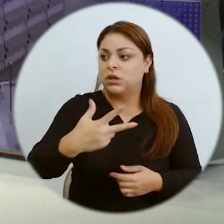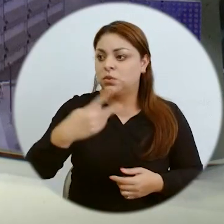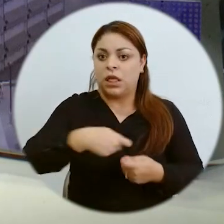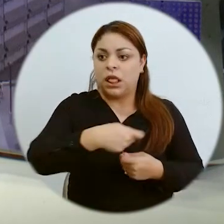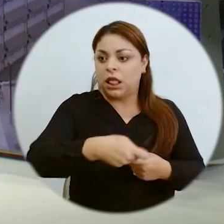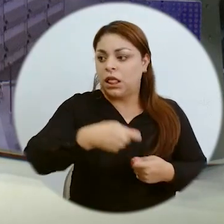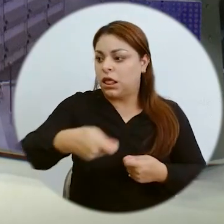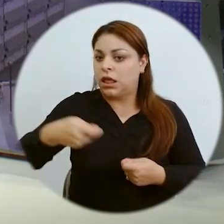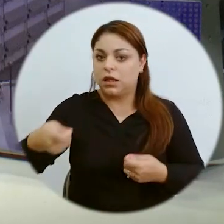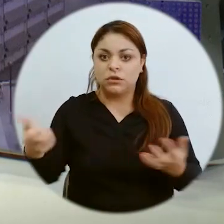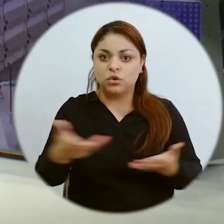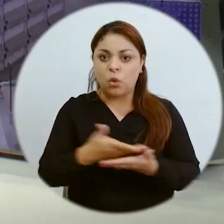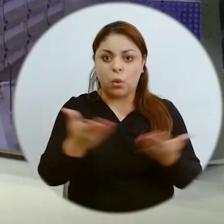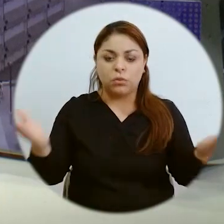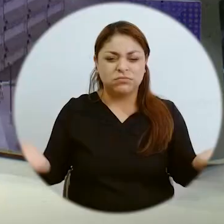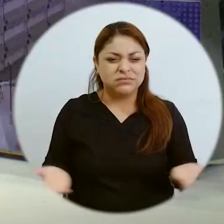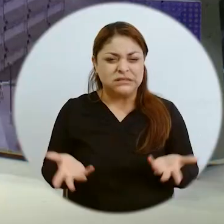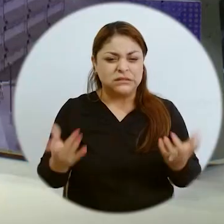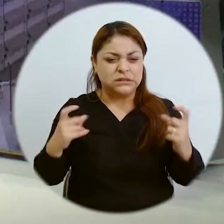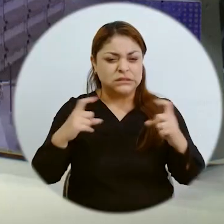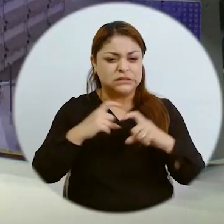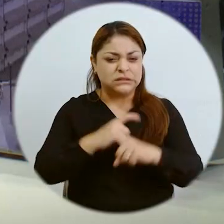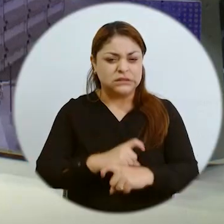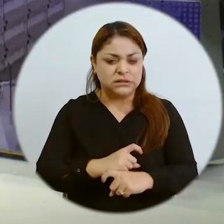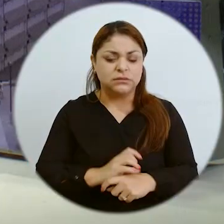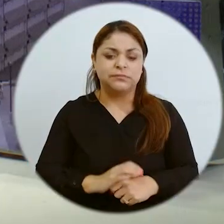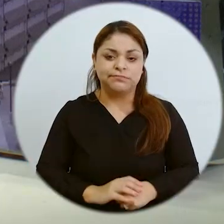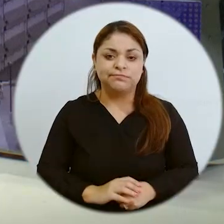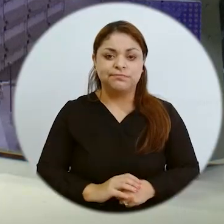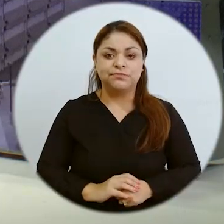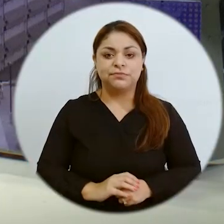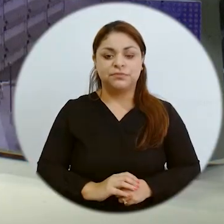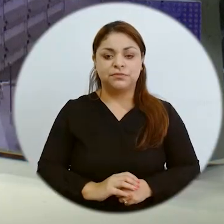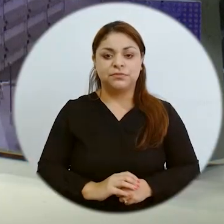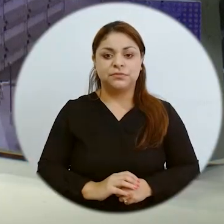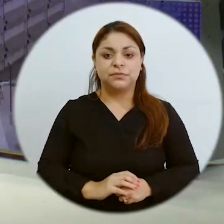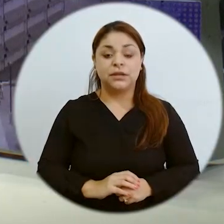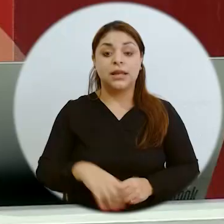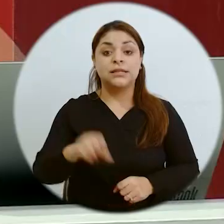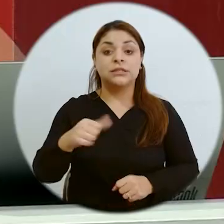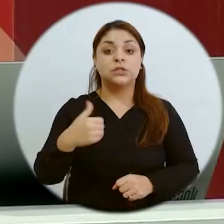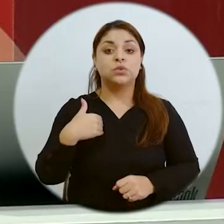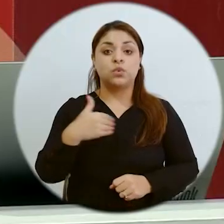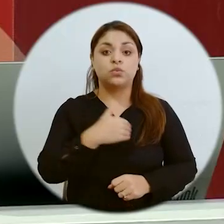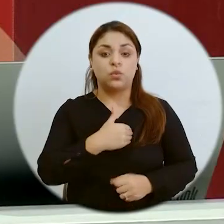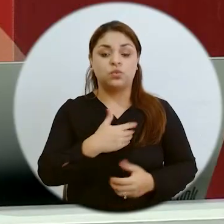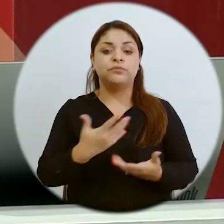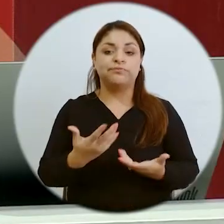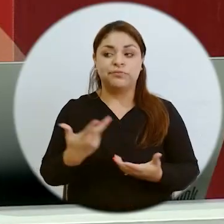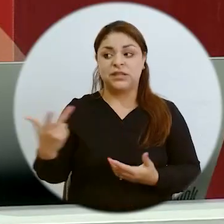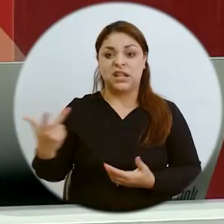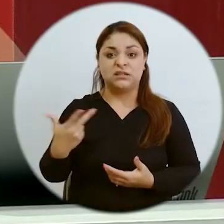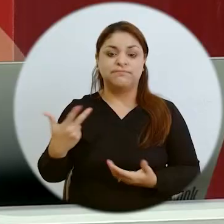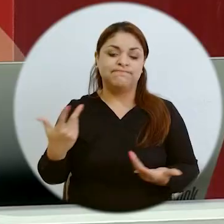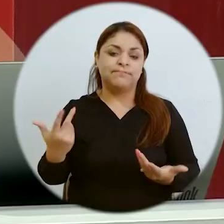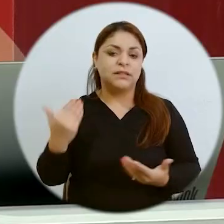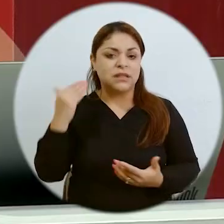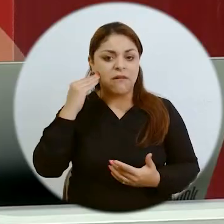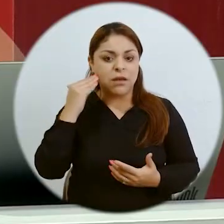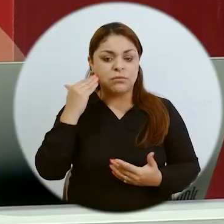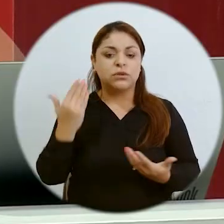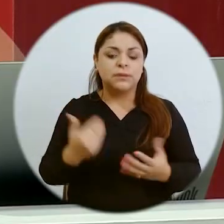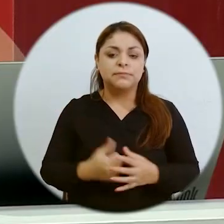¿Verdad? Es una situación compleja. Sí, ahí vamos a ver, a nosotros a los